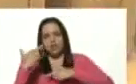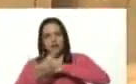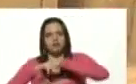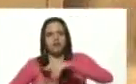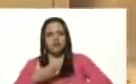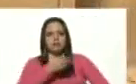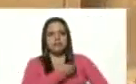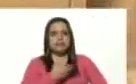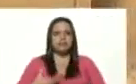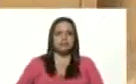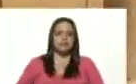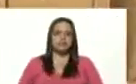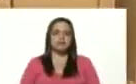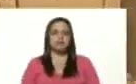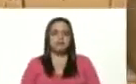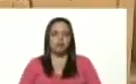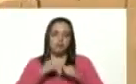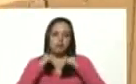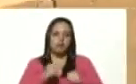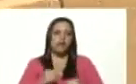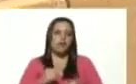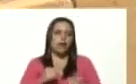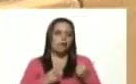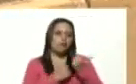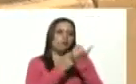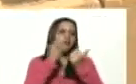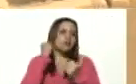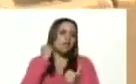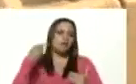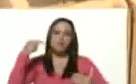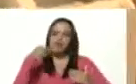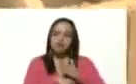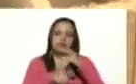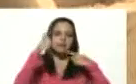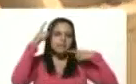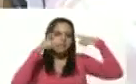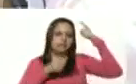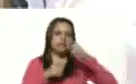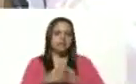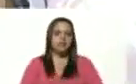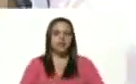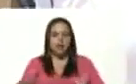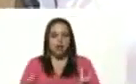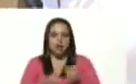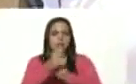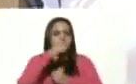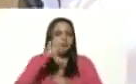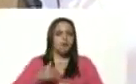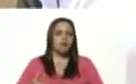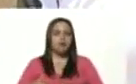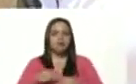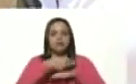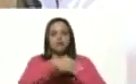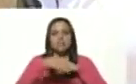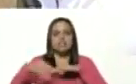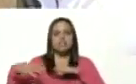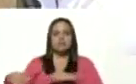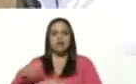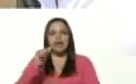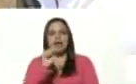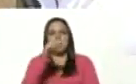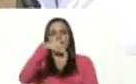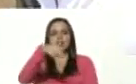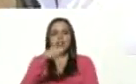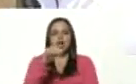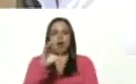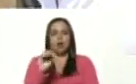revolucionarios, presidente, combativo, feminista y profundamente chavista de parte del Poder Popular del municipio Anaco, estado Anzoátegui.